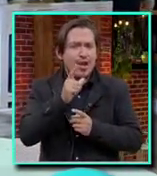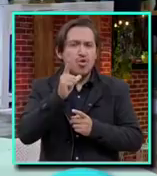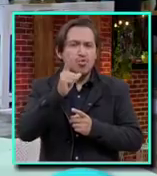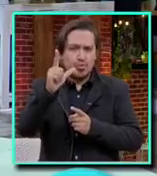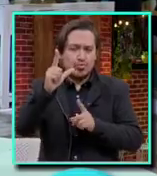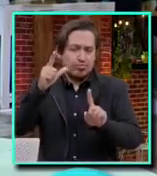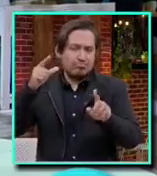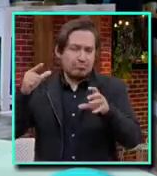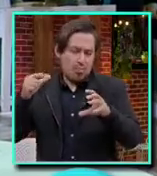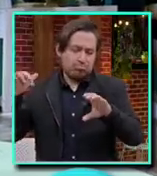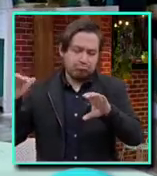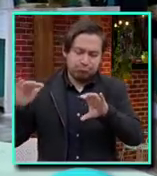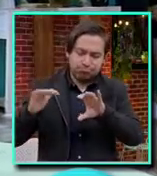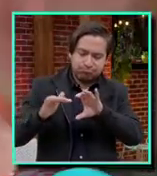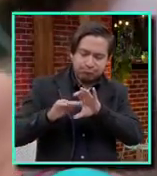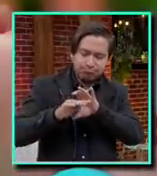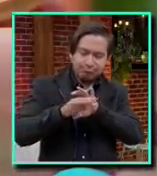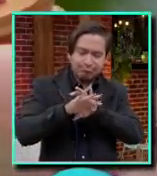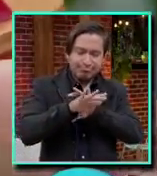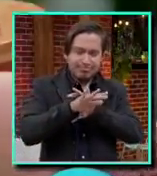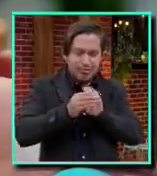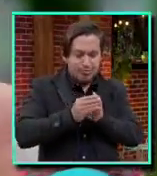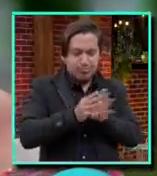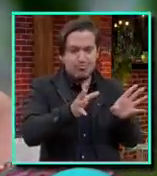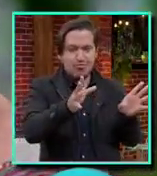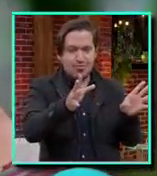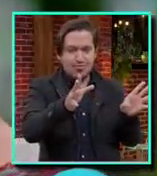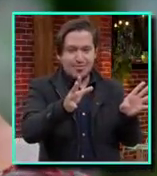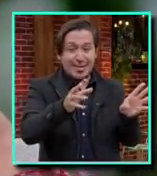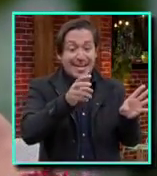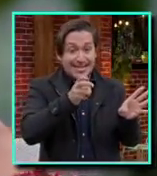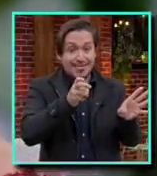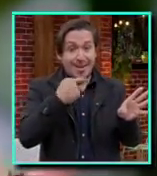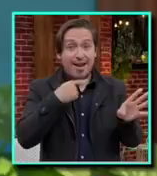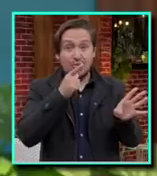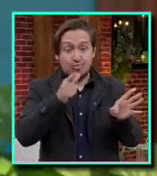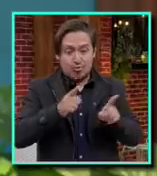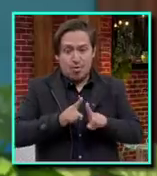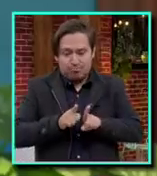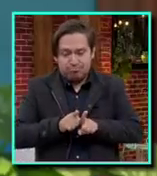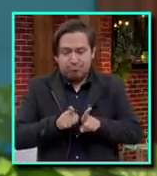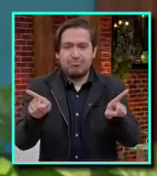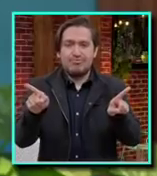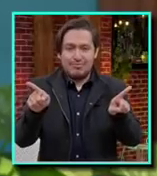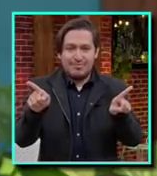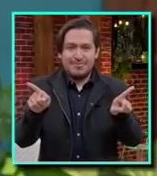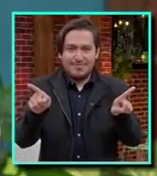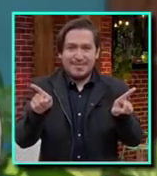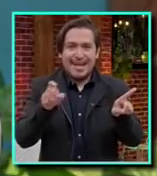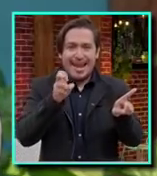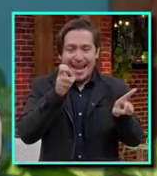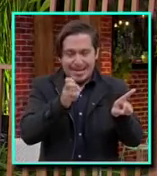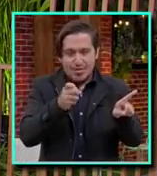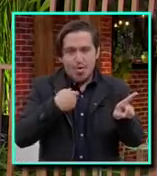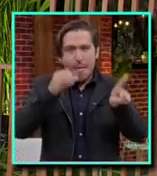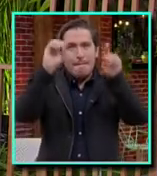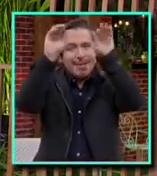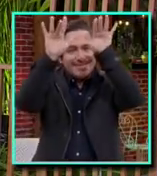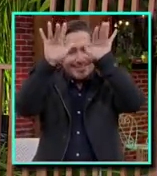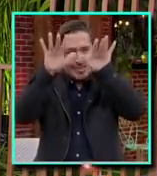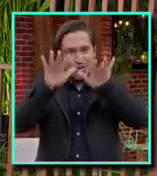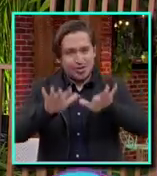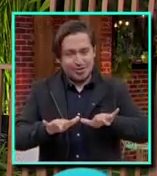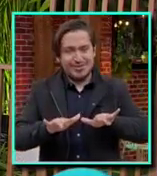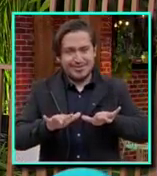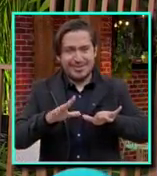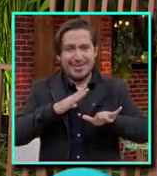luz que se atraviesa el prisma y ese prisma divide la luz en colores, una, que son todas las bendiciones, claro, que tenemos. Ese